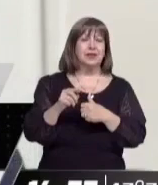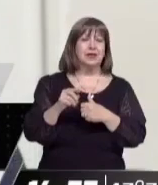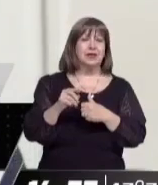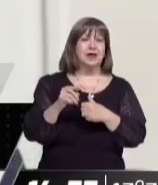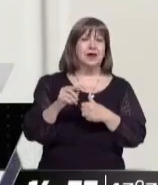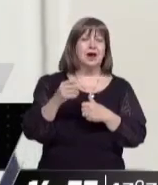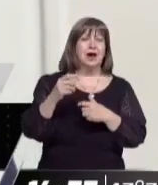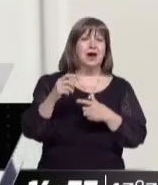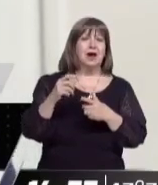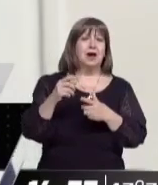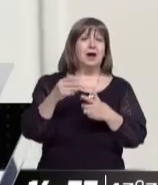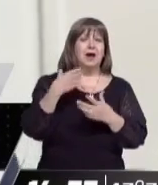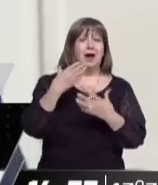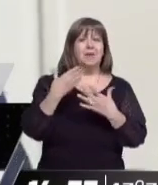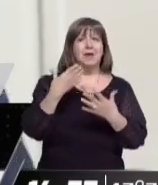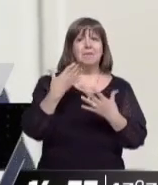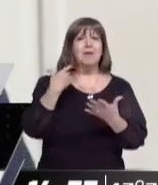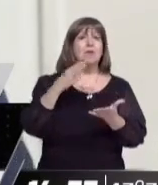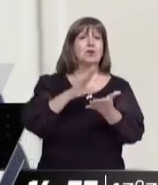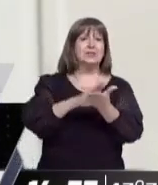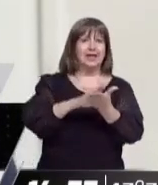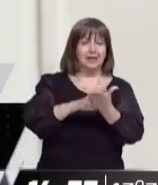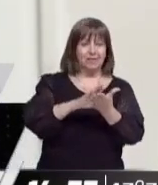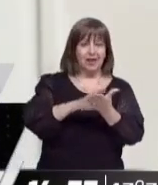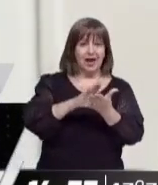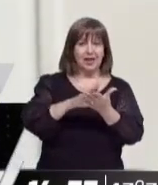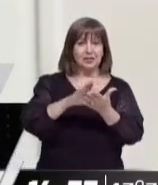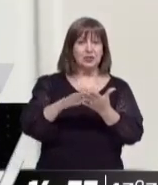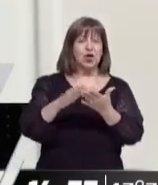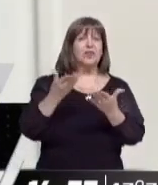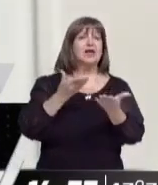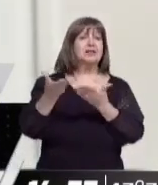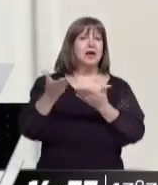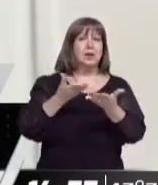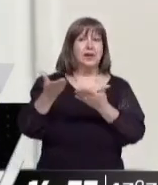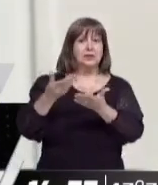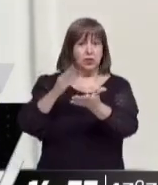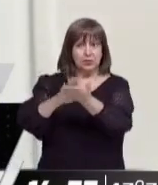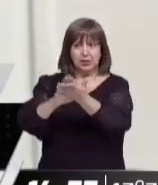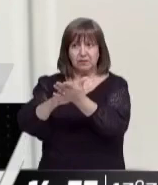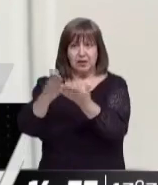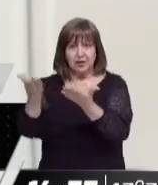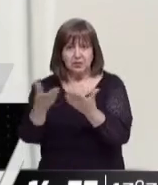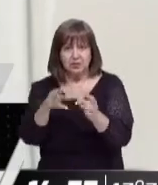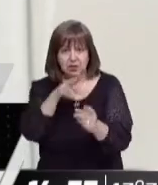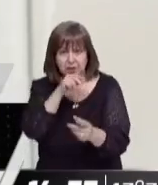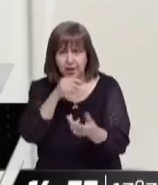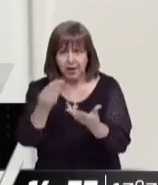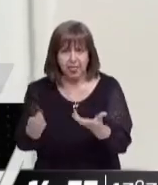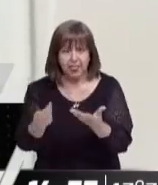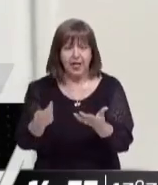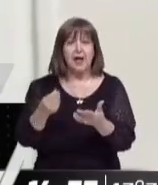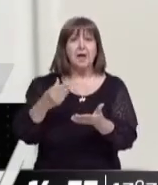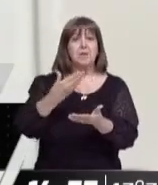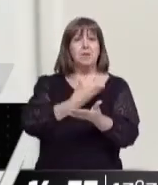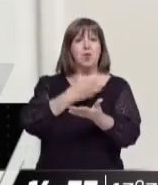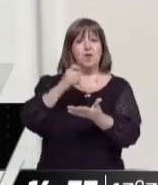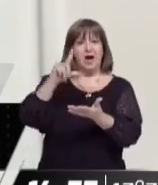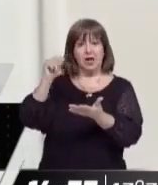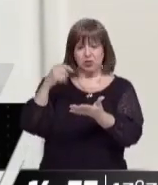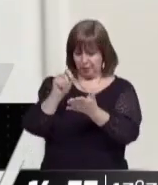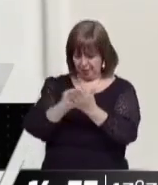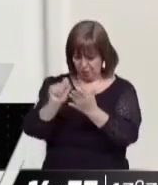en el caso de la certificación, que se certificaban servicios que no se prestaban, y en el fallo está muy bien